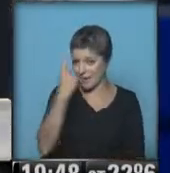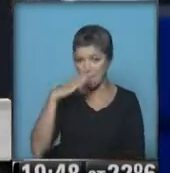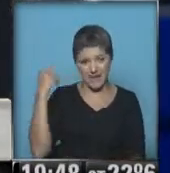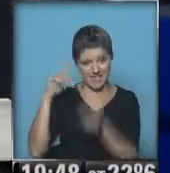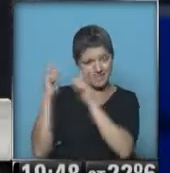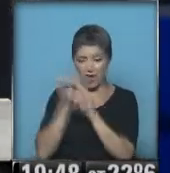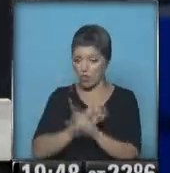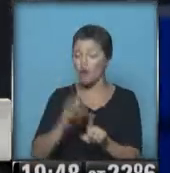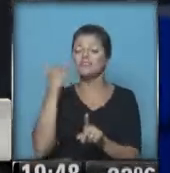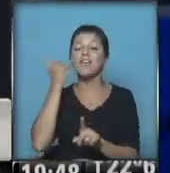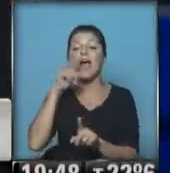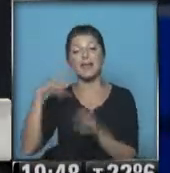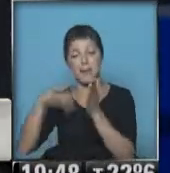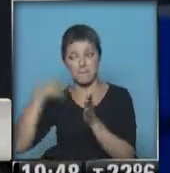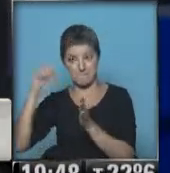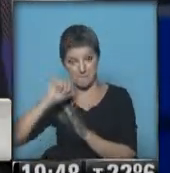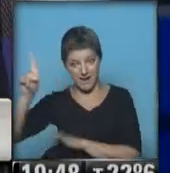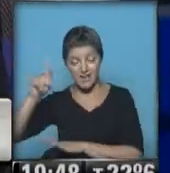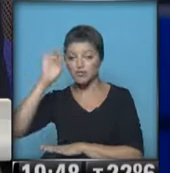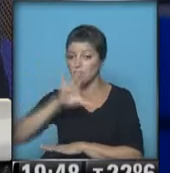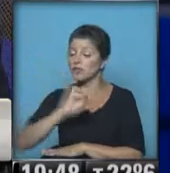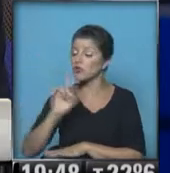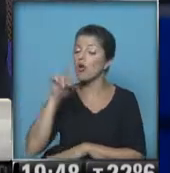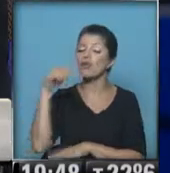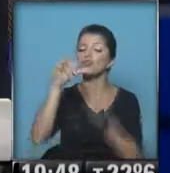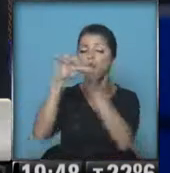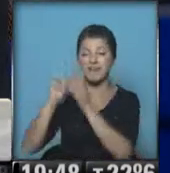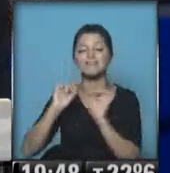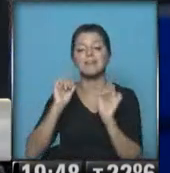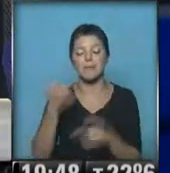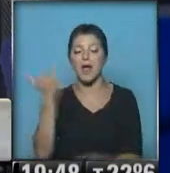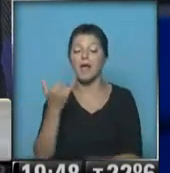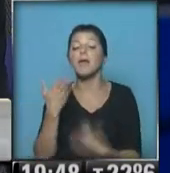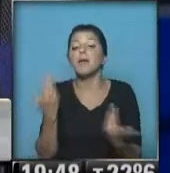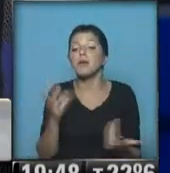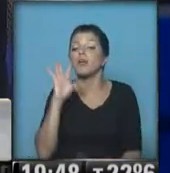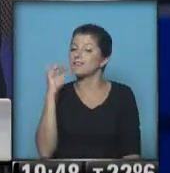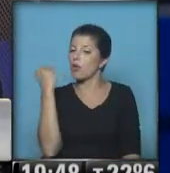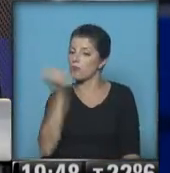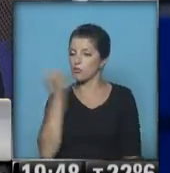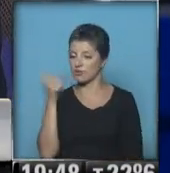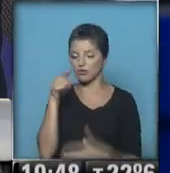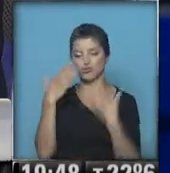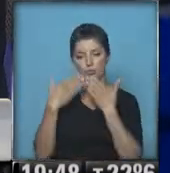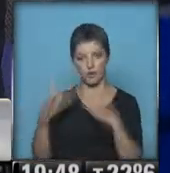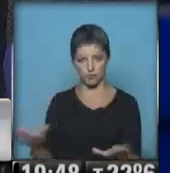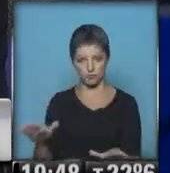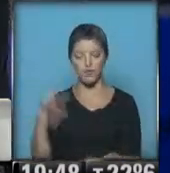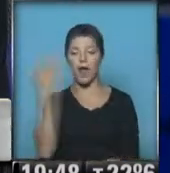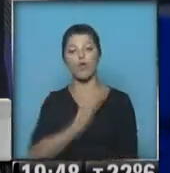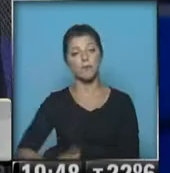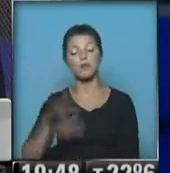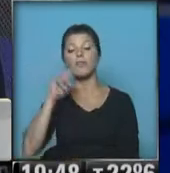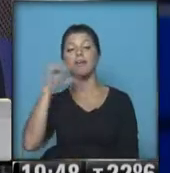no solamente en el Estado español, esto ha sucedido en muchos lugares. Sin embargo, es una baja importante para el gobierno de Rajoy.